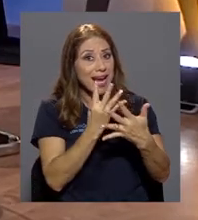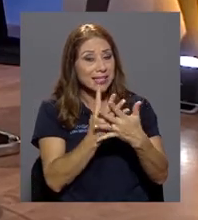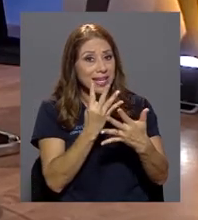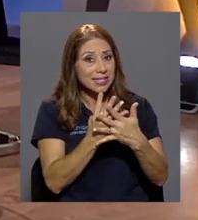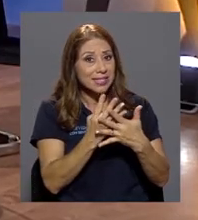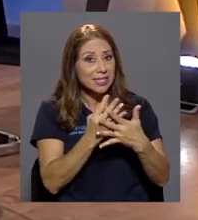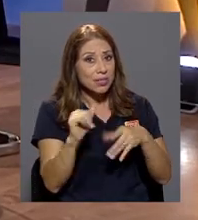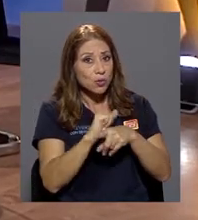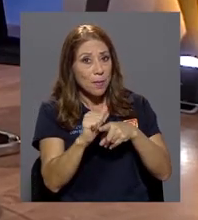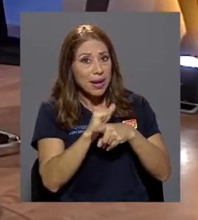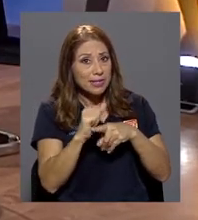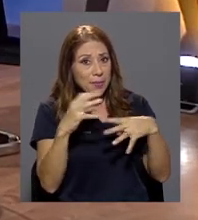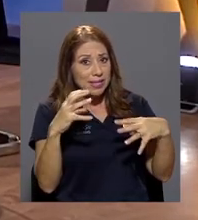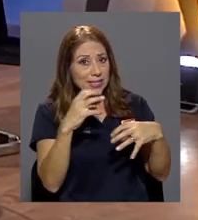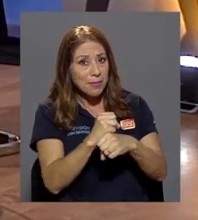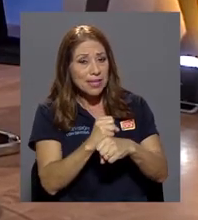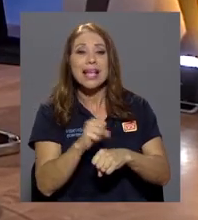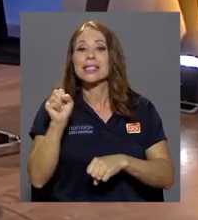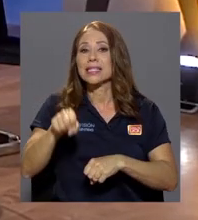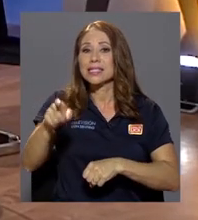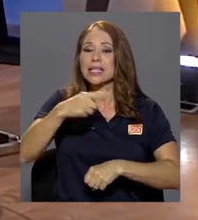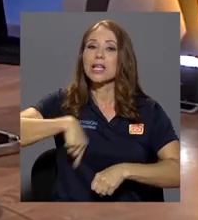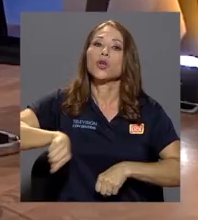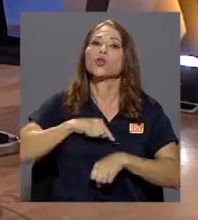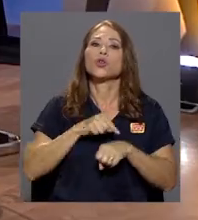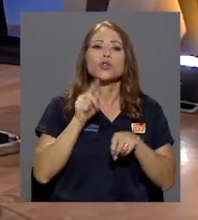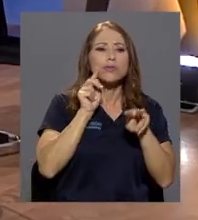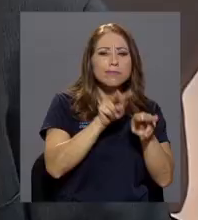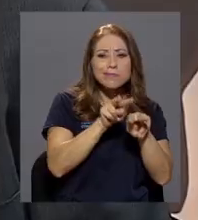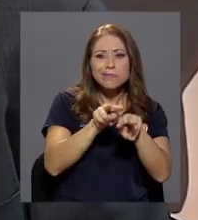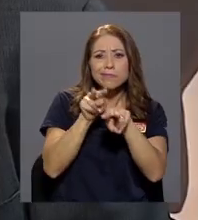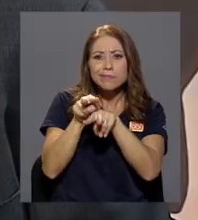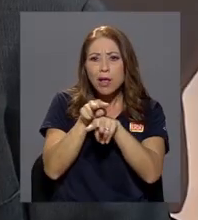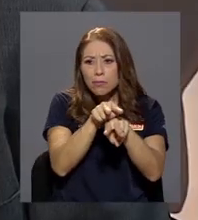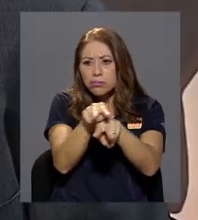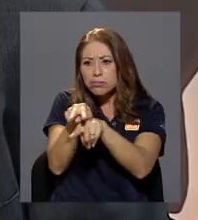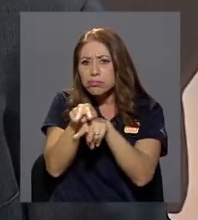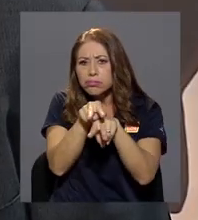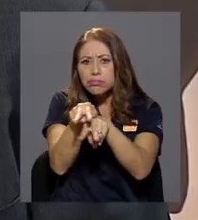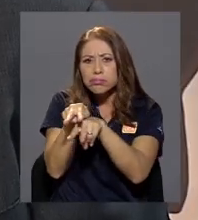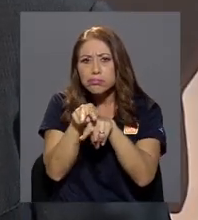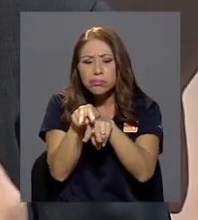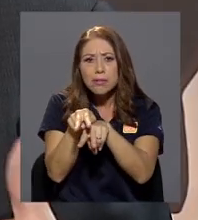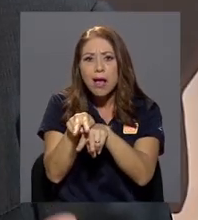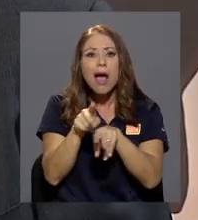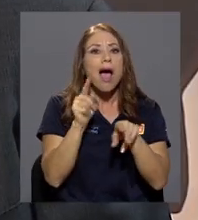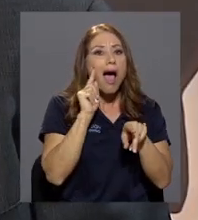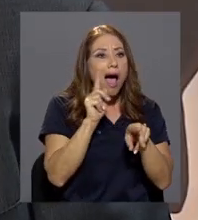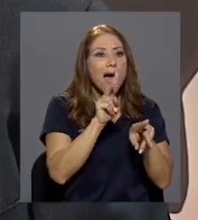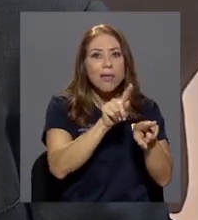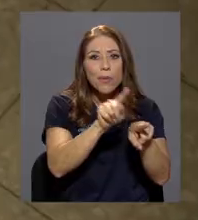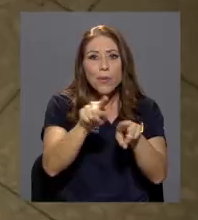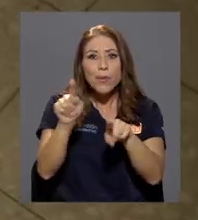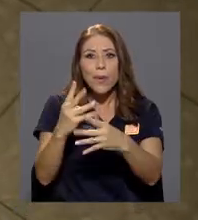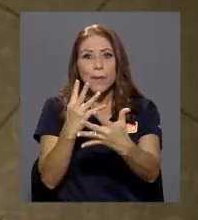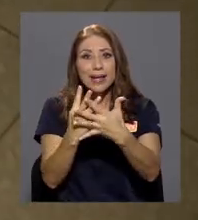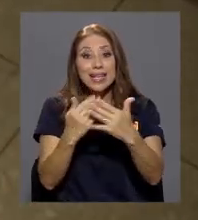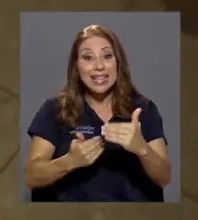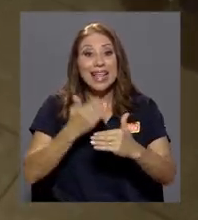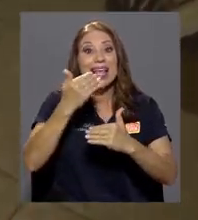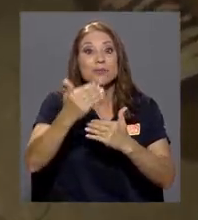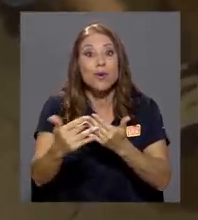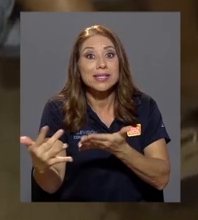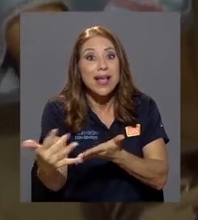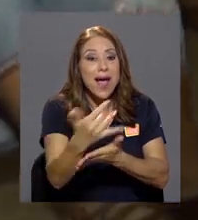sistemática y si si si lo que nosotros hacemos es inspección y monitoreo de centros penitenciarios para que luego con esto se redacten informes se